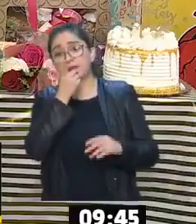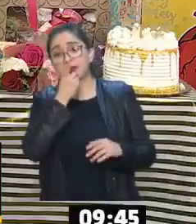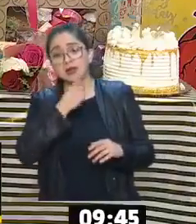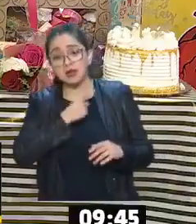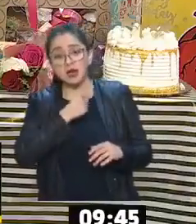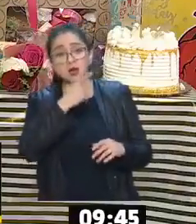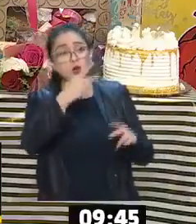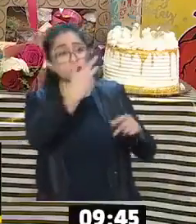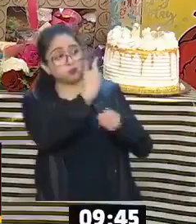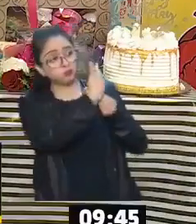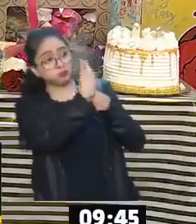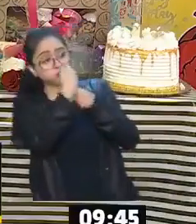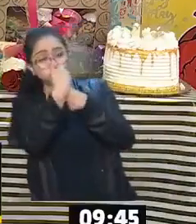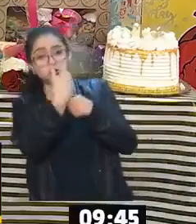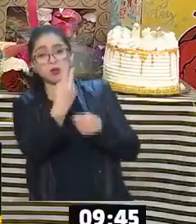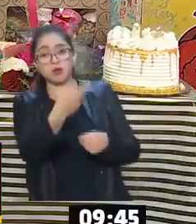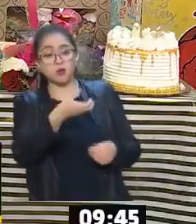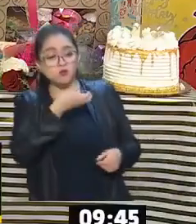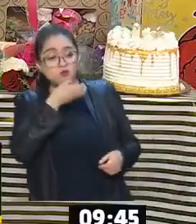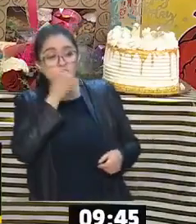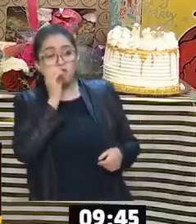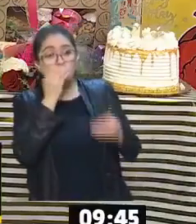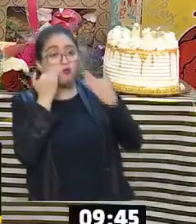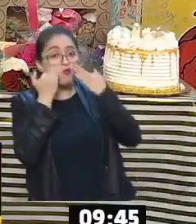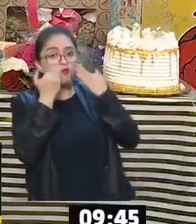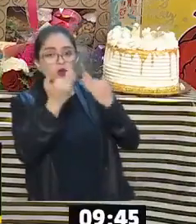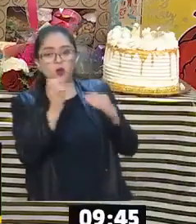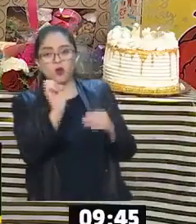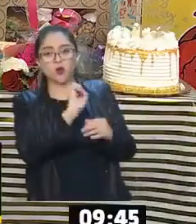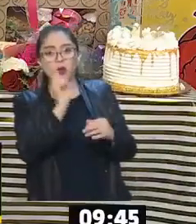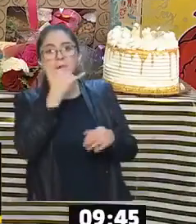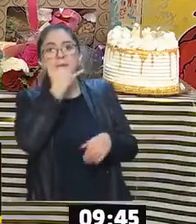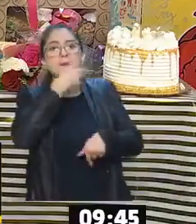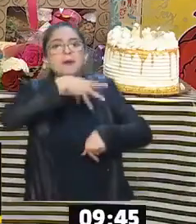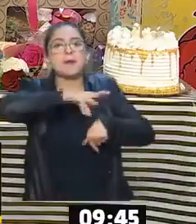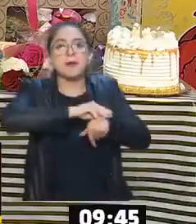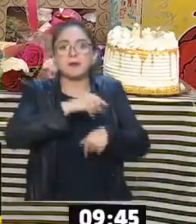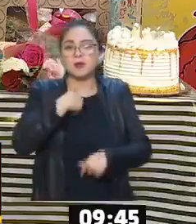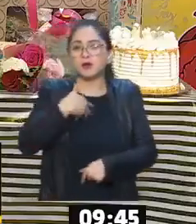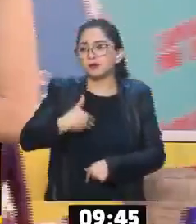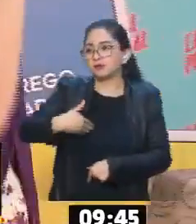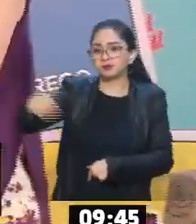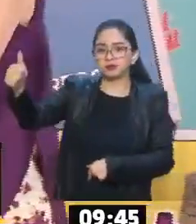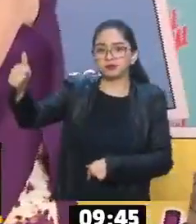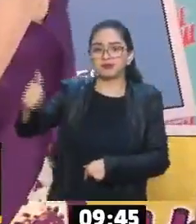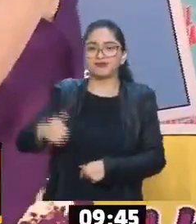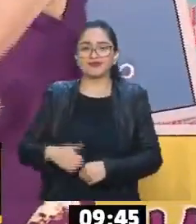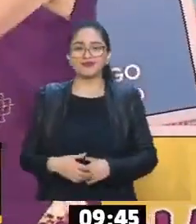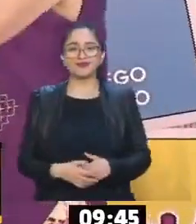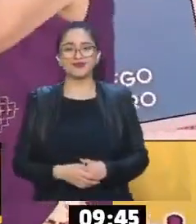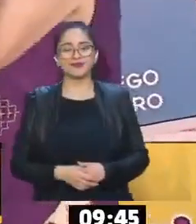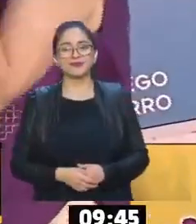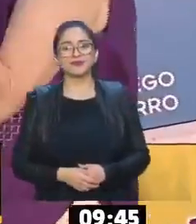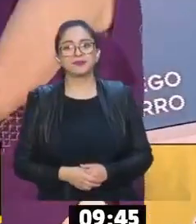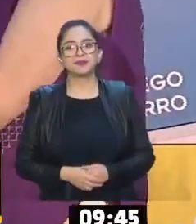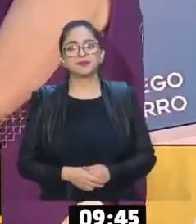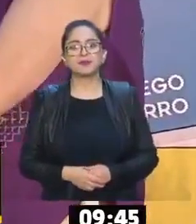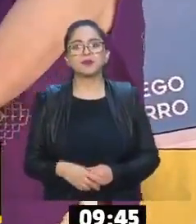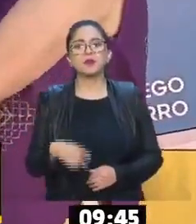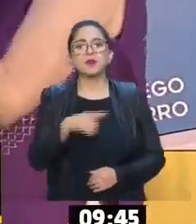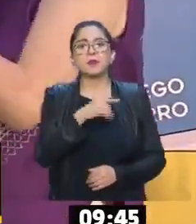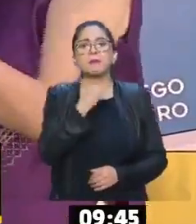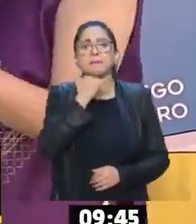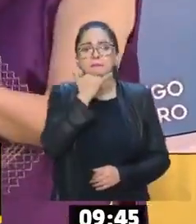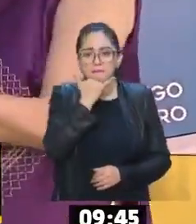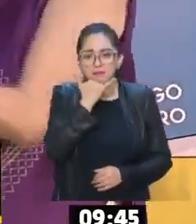cuadro, entonces, con permiso, ¿eh? ¡Hinche, charro! A ver, lo que vamos a encontrar ¿cómo en las se